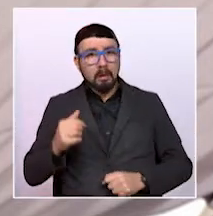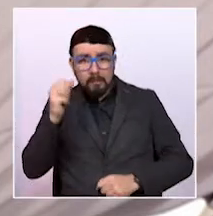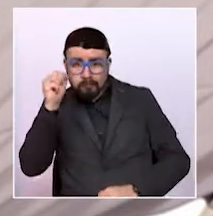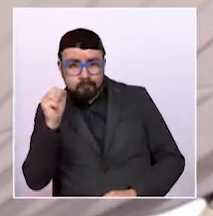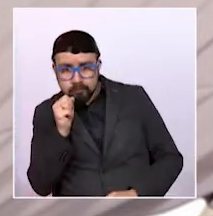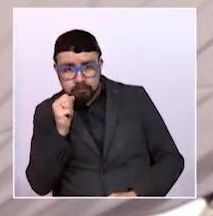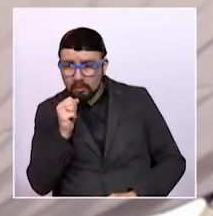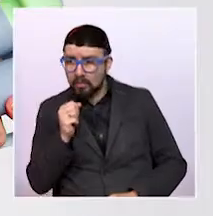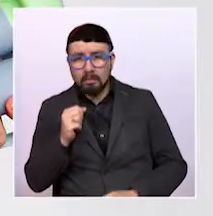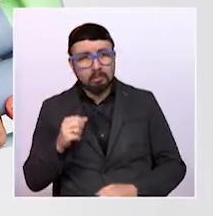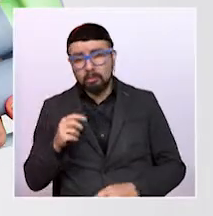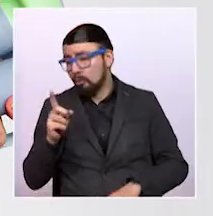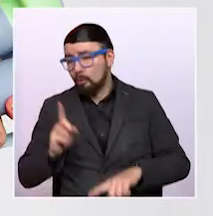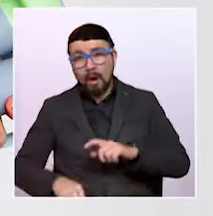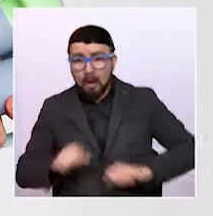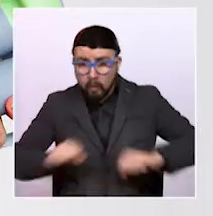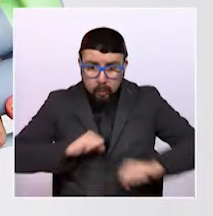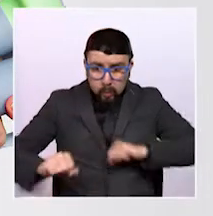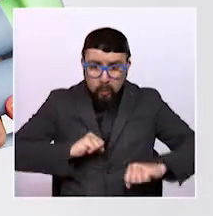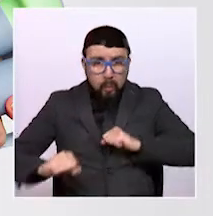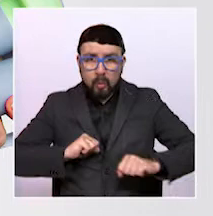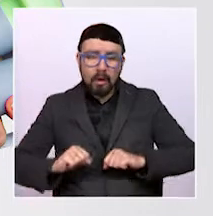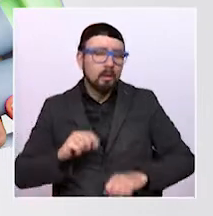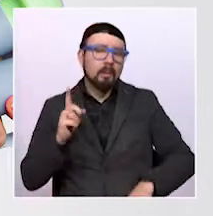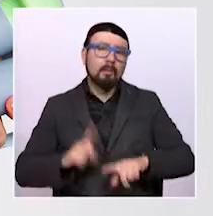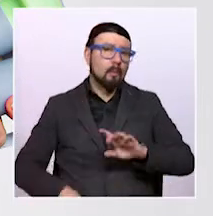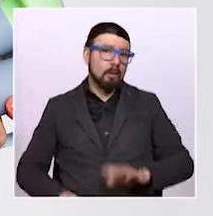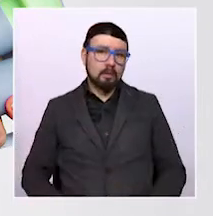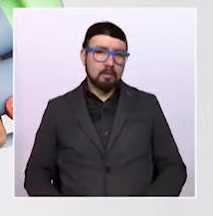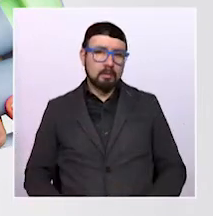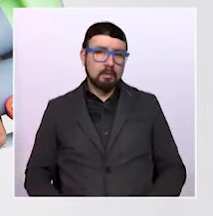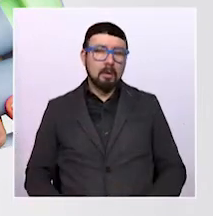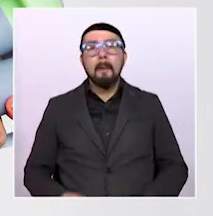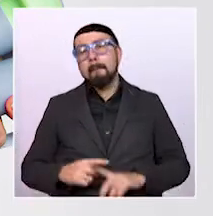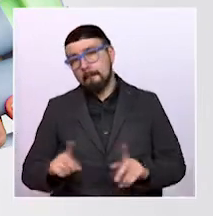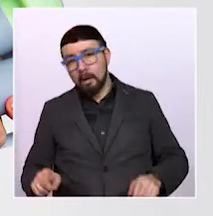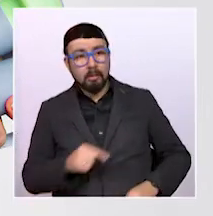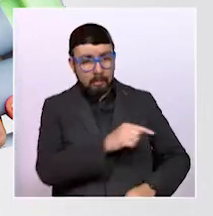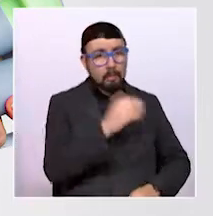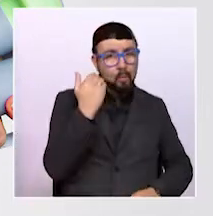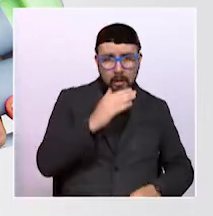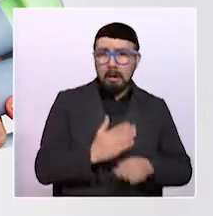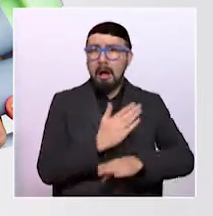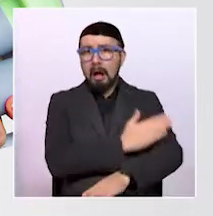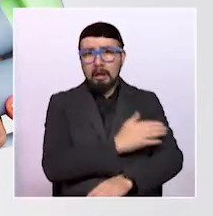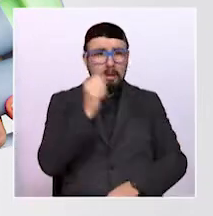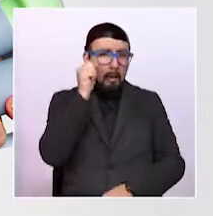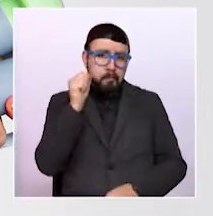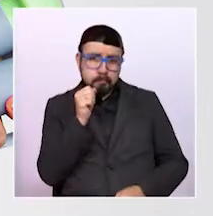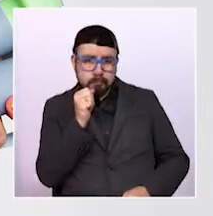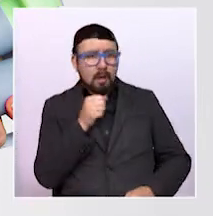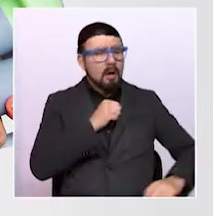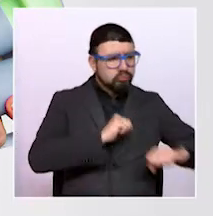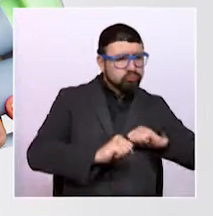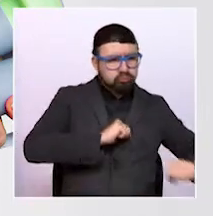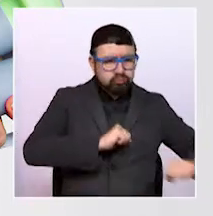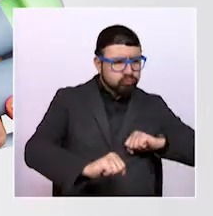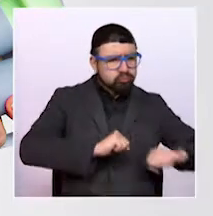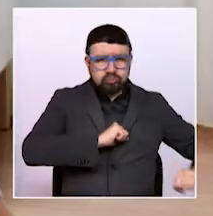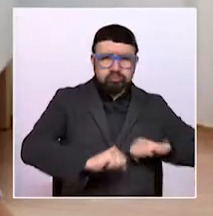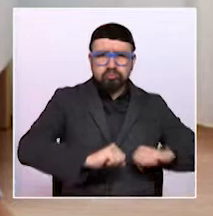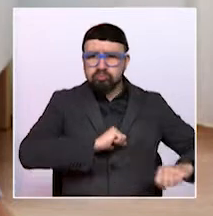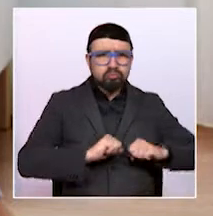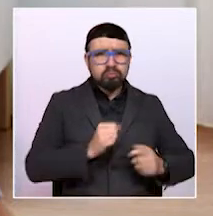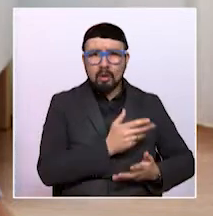durante su embarazo si la paciente ya viene acostumbrada a hacer ejercicios depende del tipo de ejercicios que venga acostumbrada